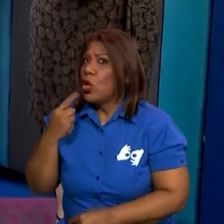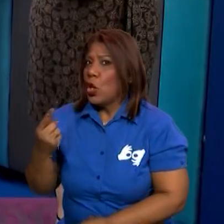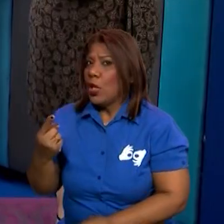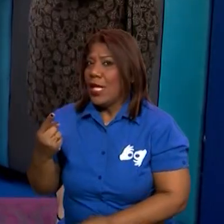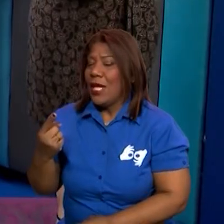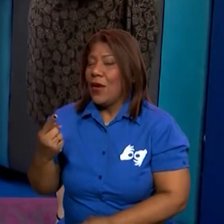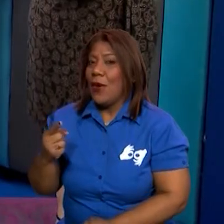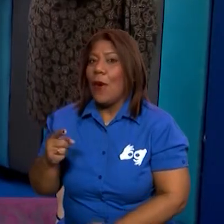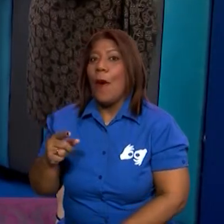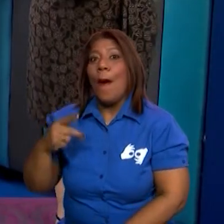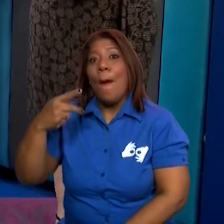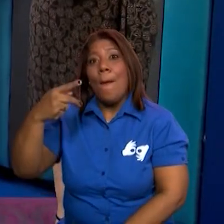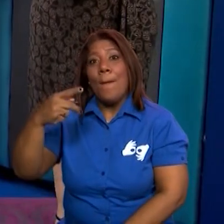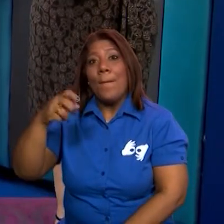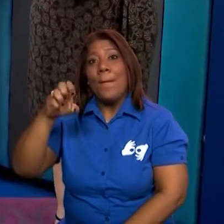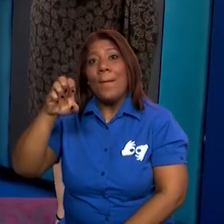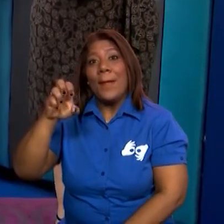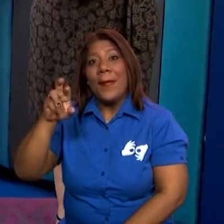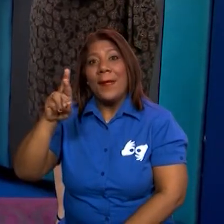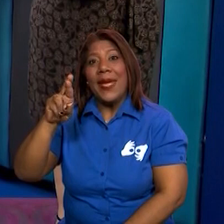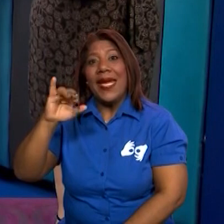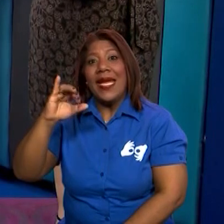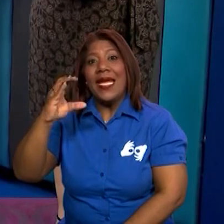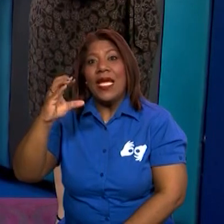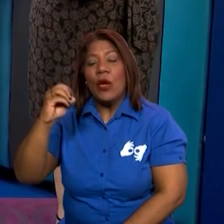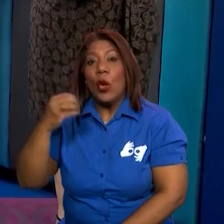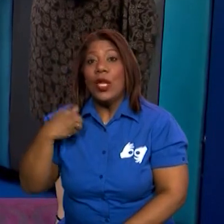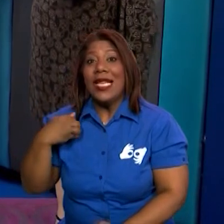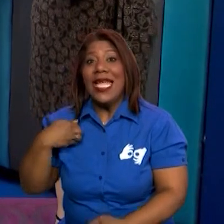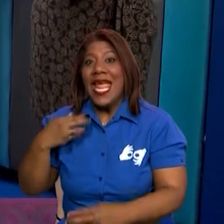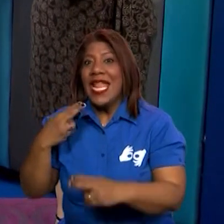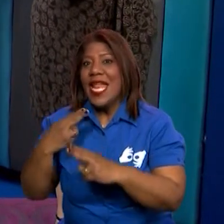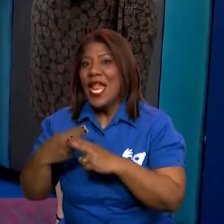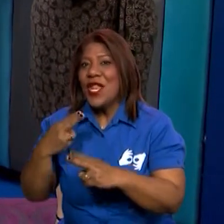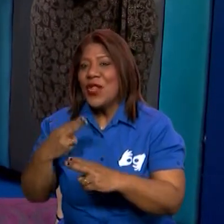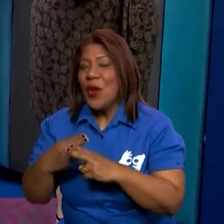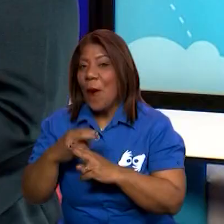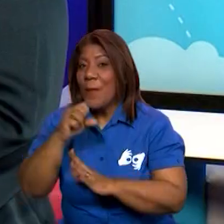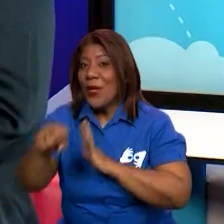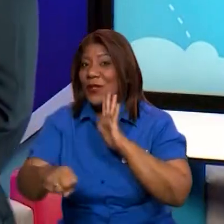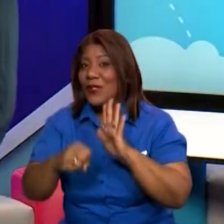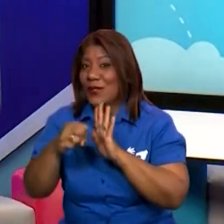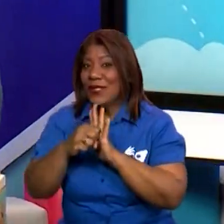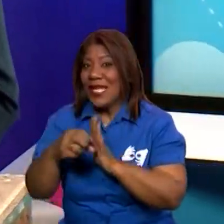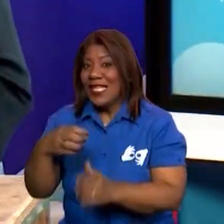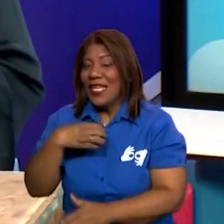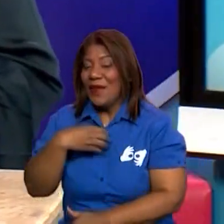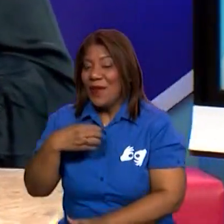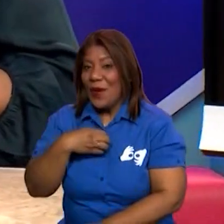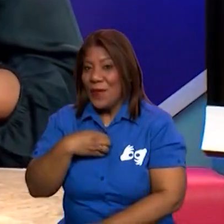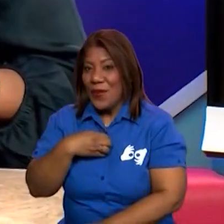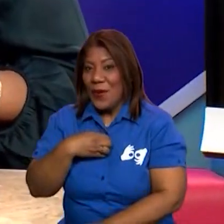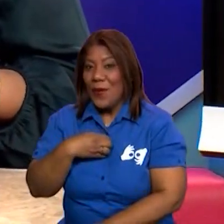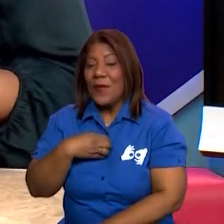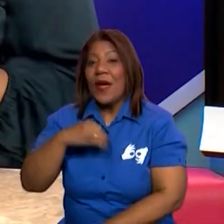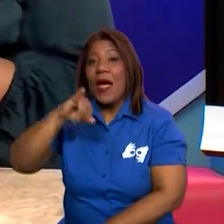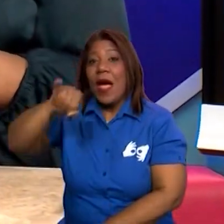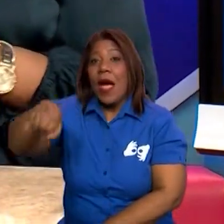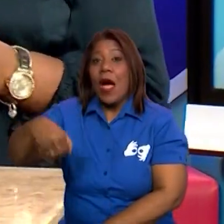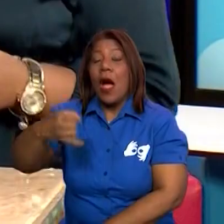Jorge. Ok, el perico se llama Jorge, entonces ya se lo convertí en un sustantivo propio.